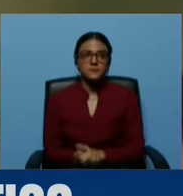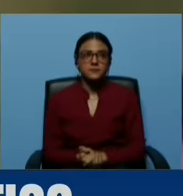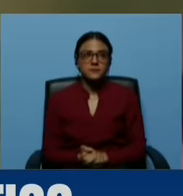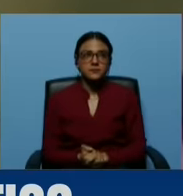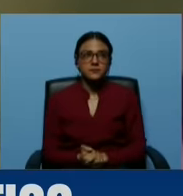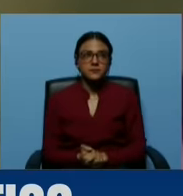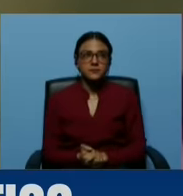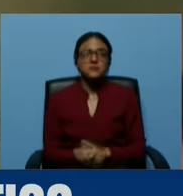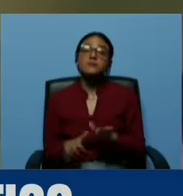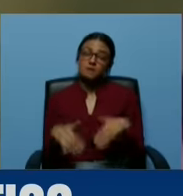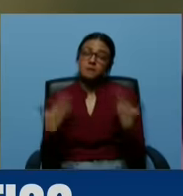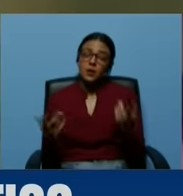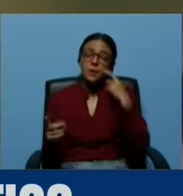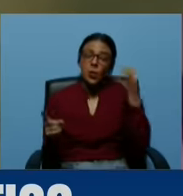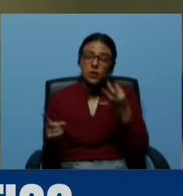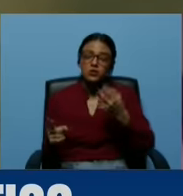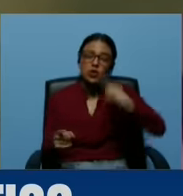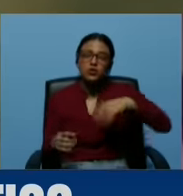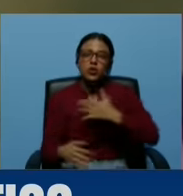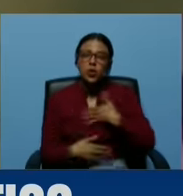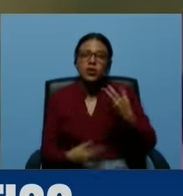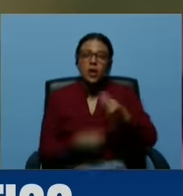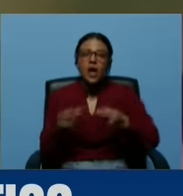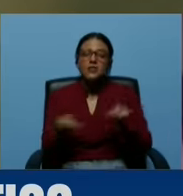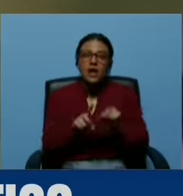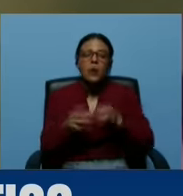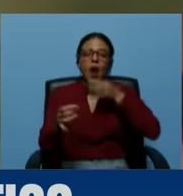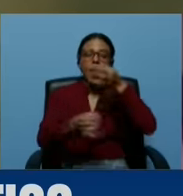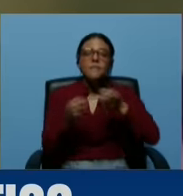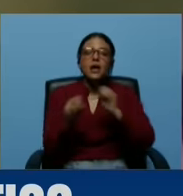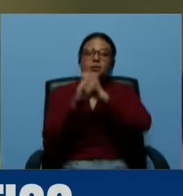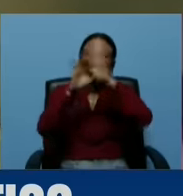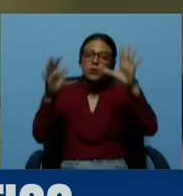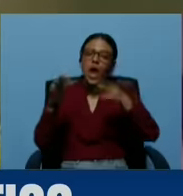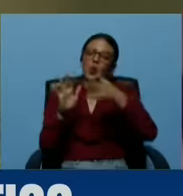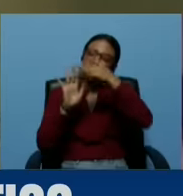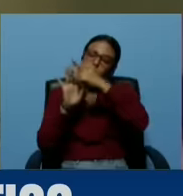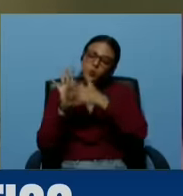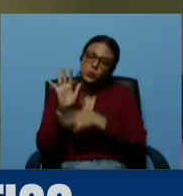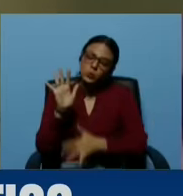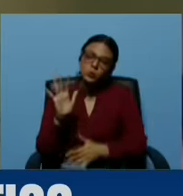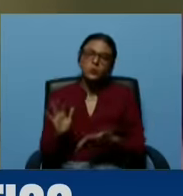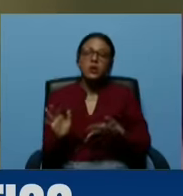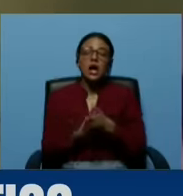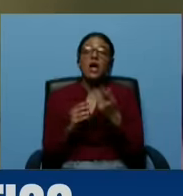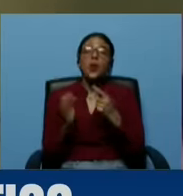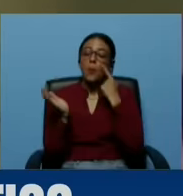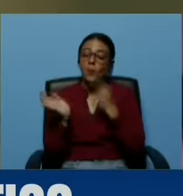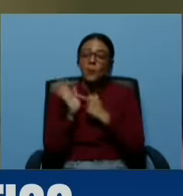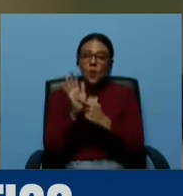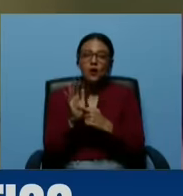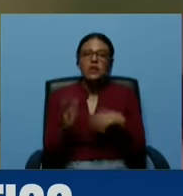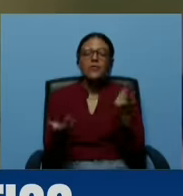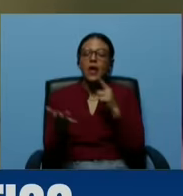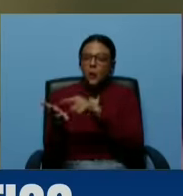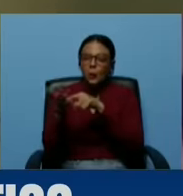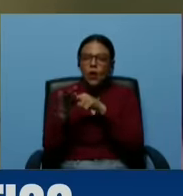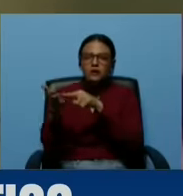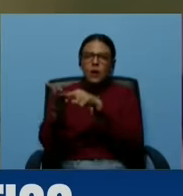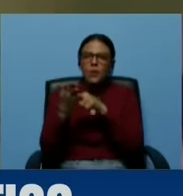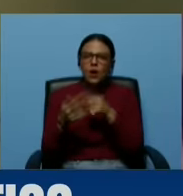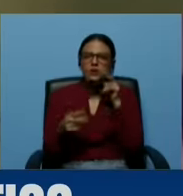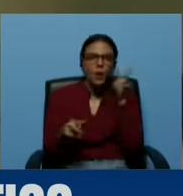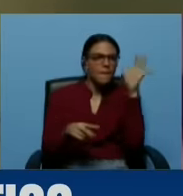Y por eso queríamos hacer un recuento de algo, señales que iban mostrando